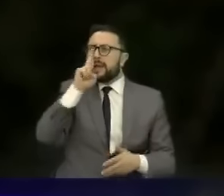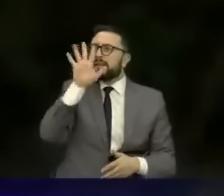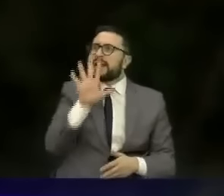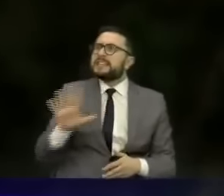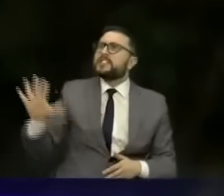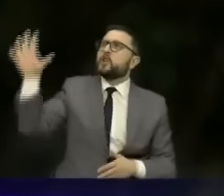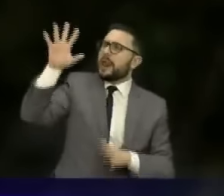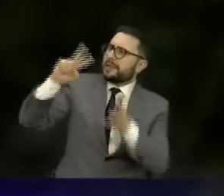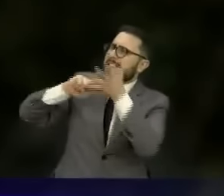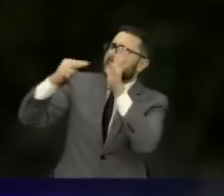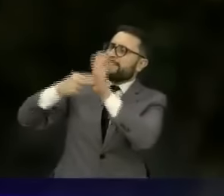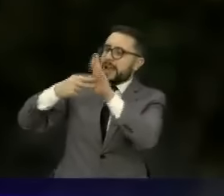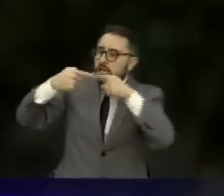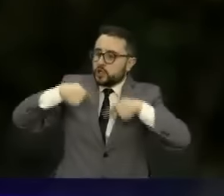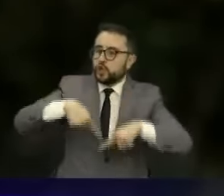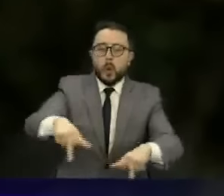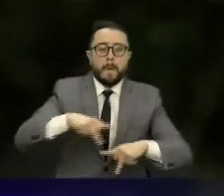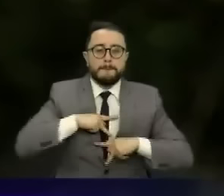pueblo.